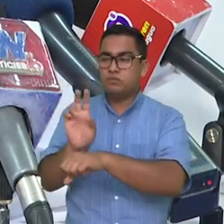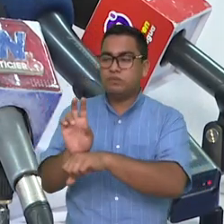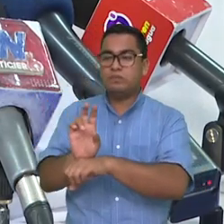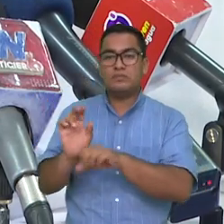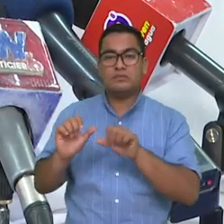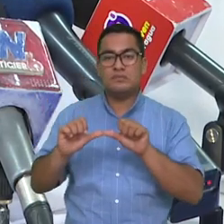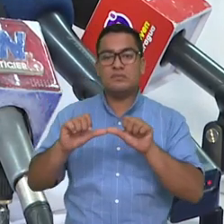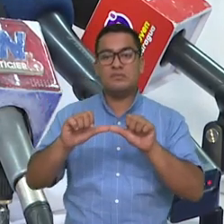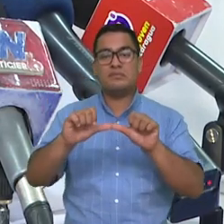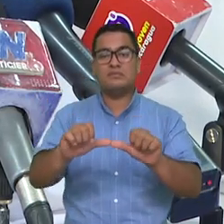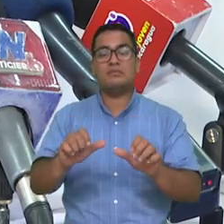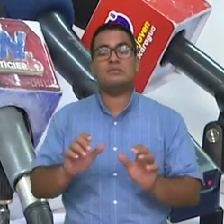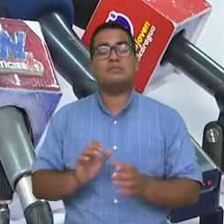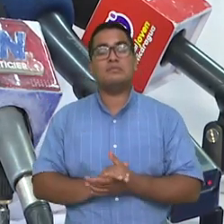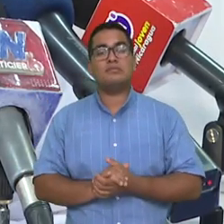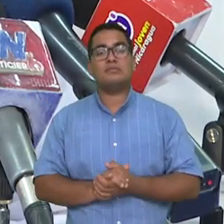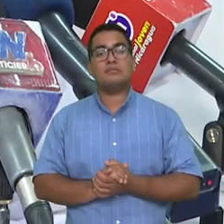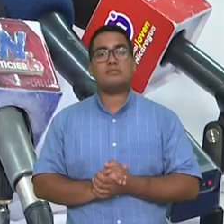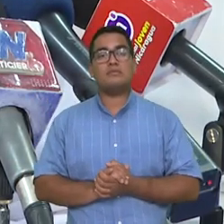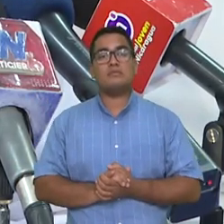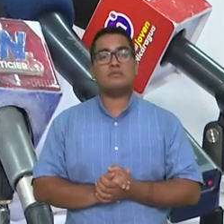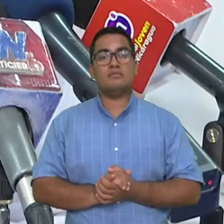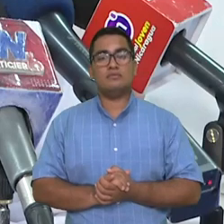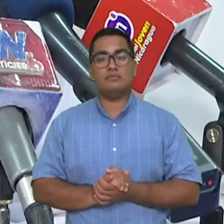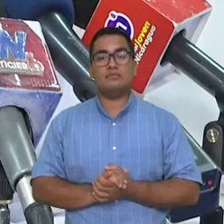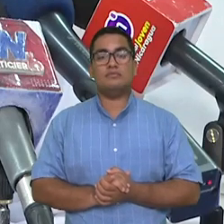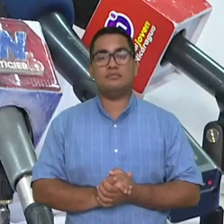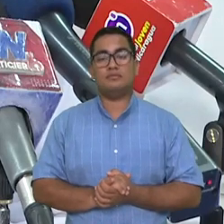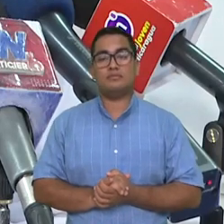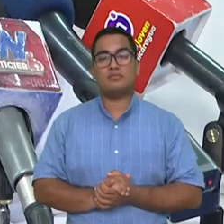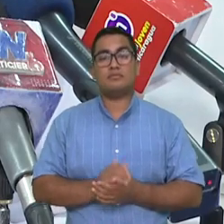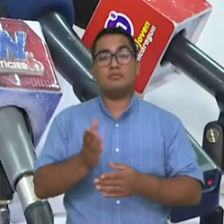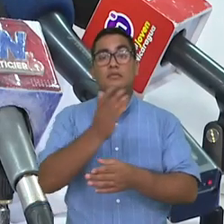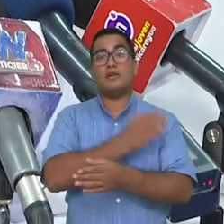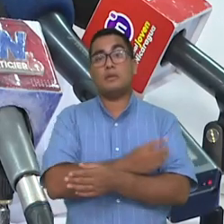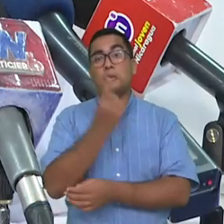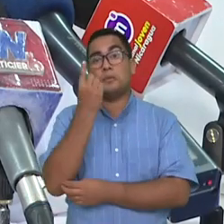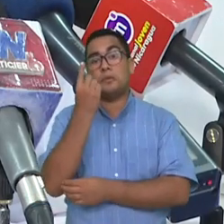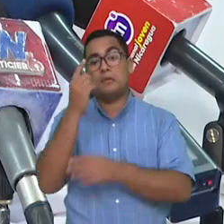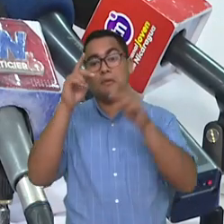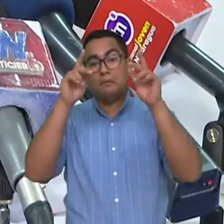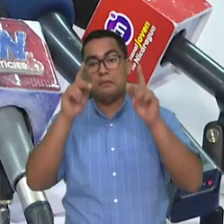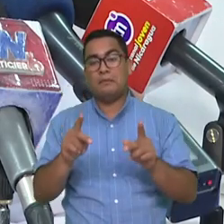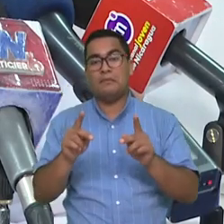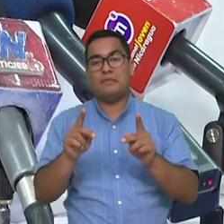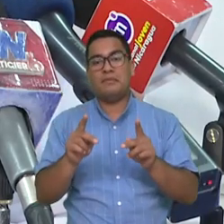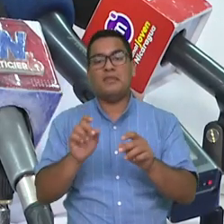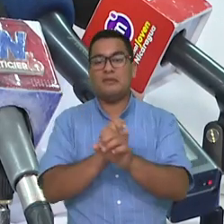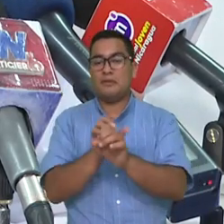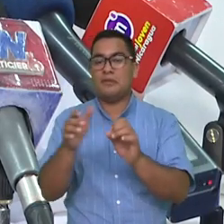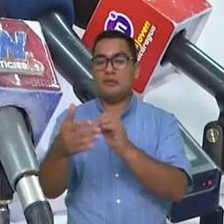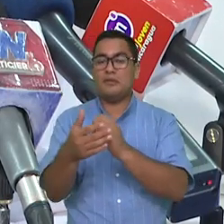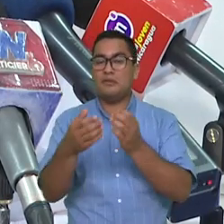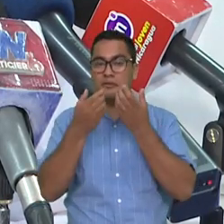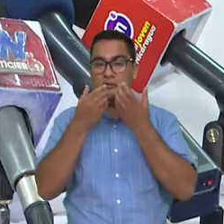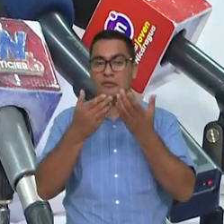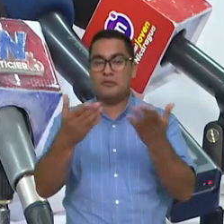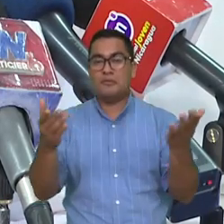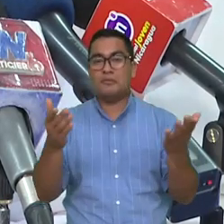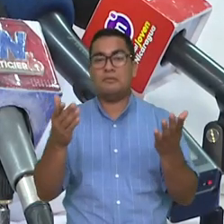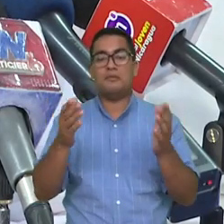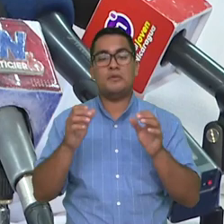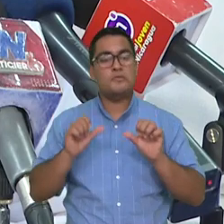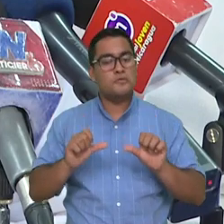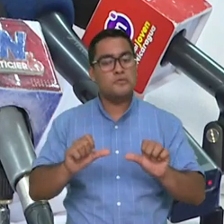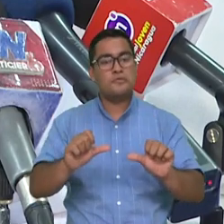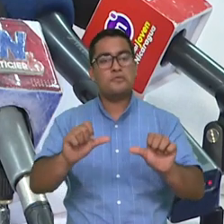para mantener esa vigilancia. En cuanto al primer paciente que nosotros reportamos como positivo,